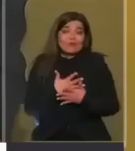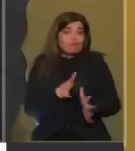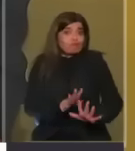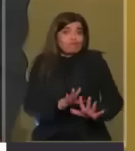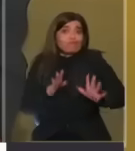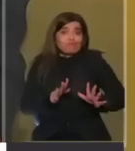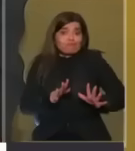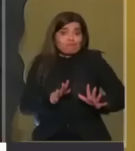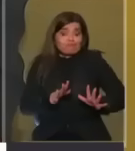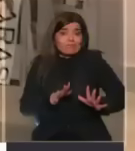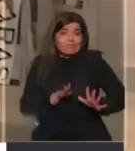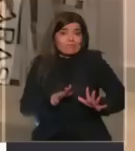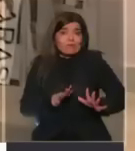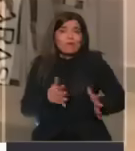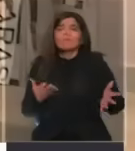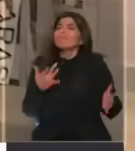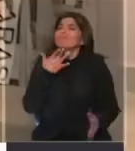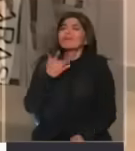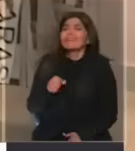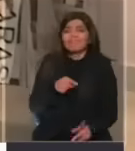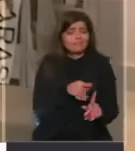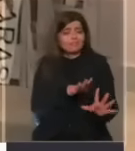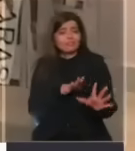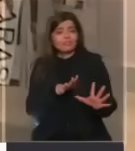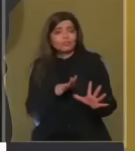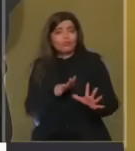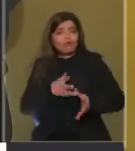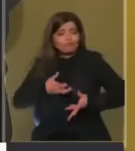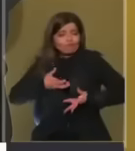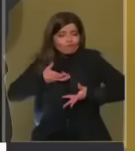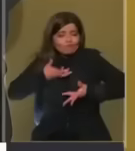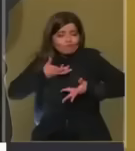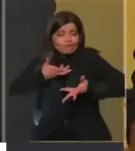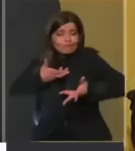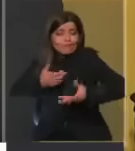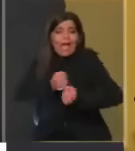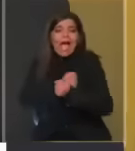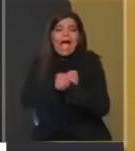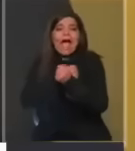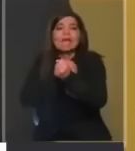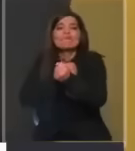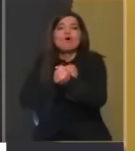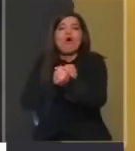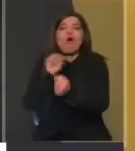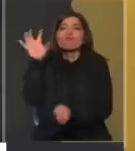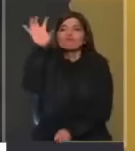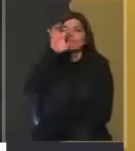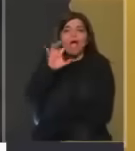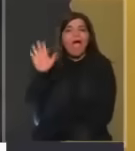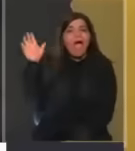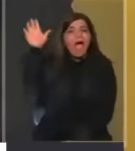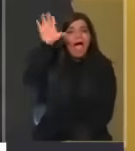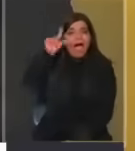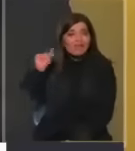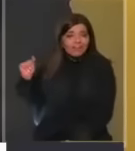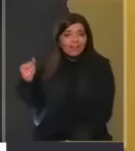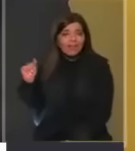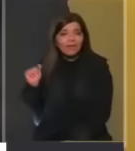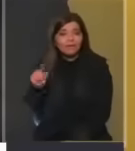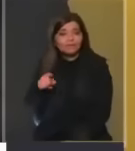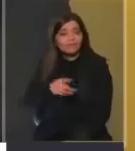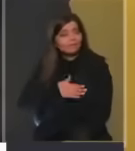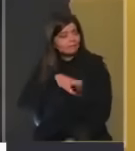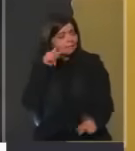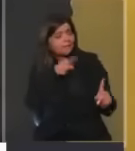impresionante. Impresionante cómo te transmitía ese amor por África. Era la persona que más seguridad,